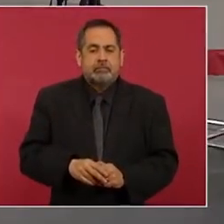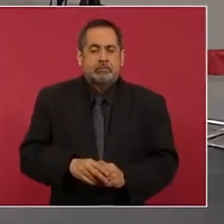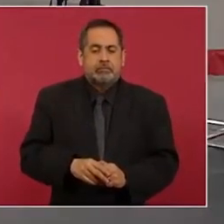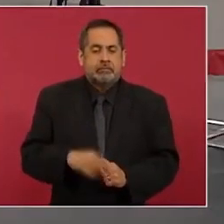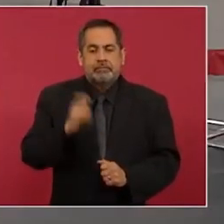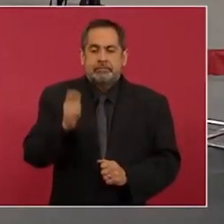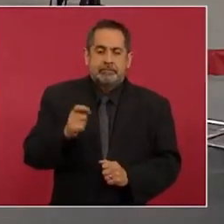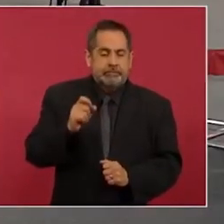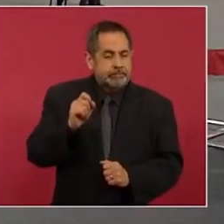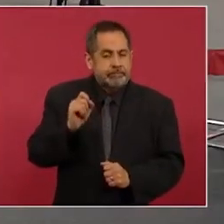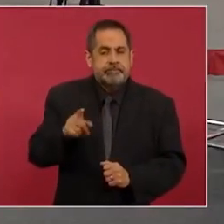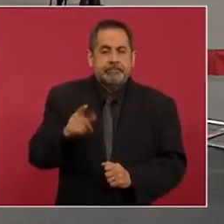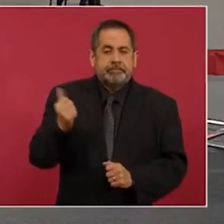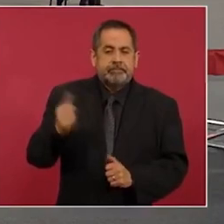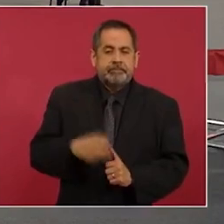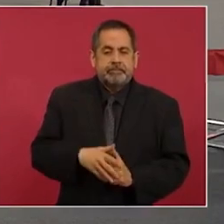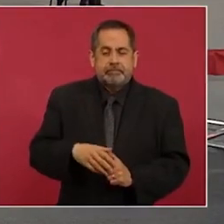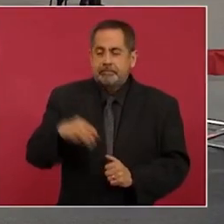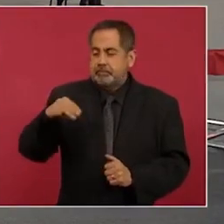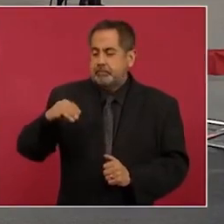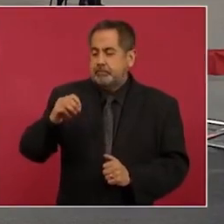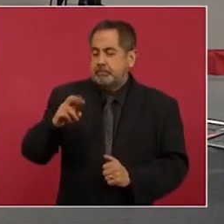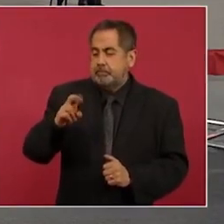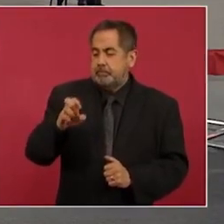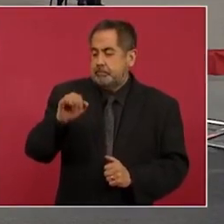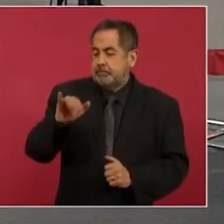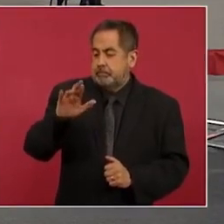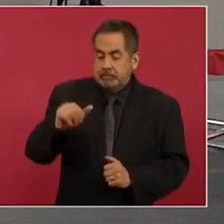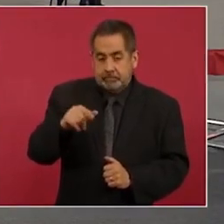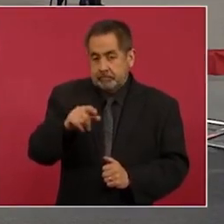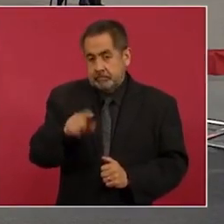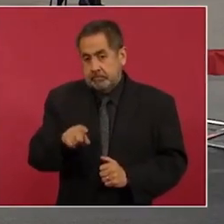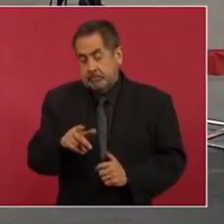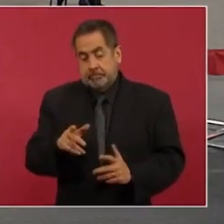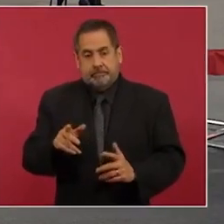esto de Moreira